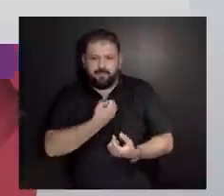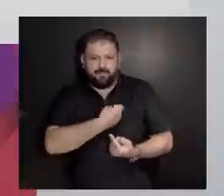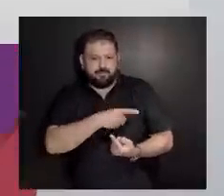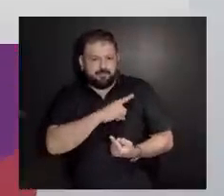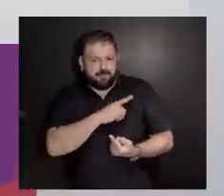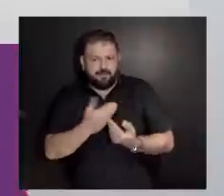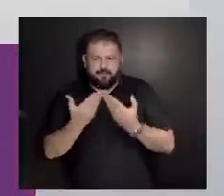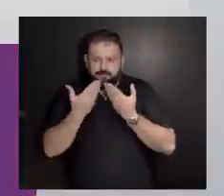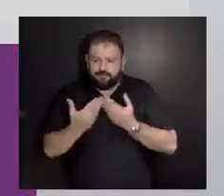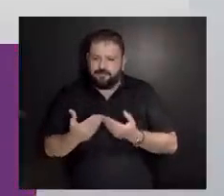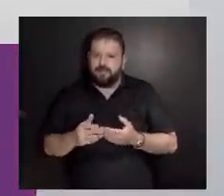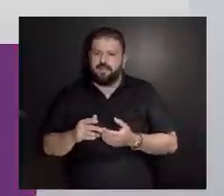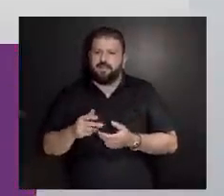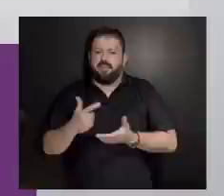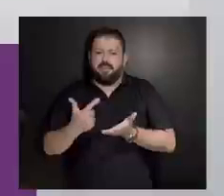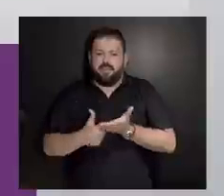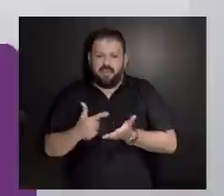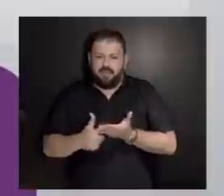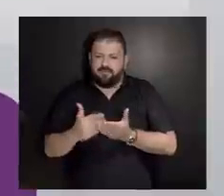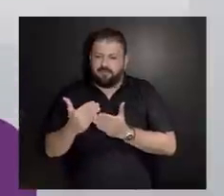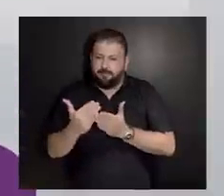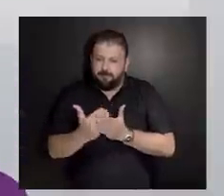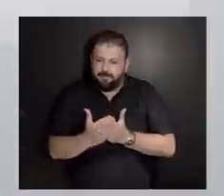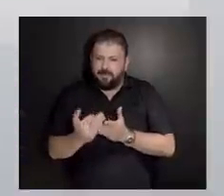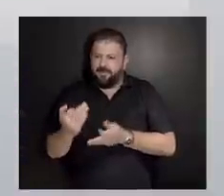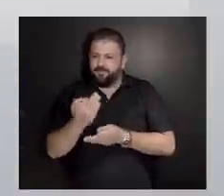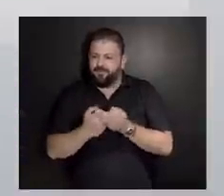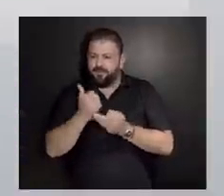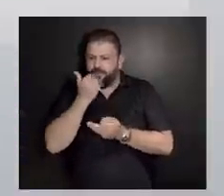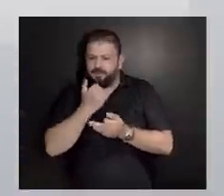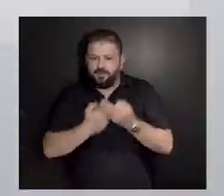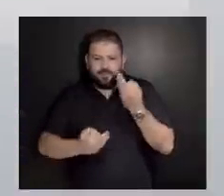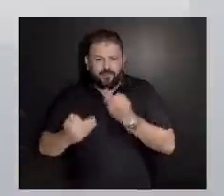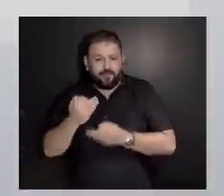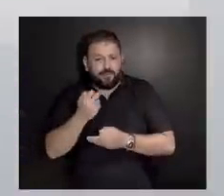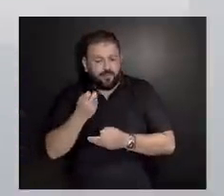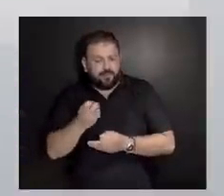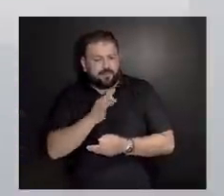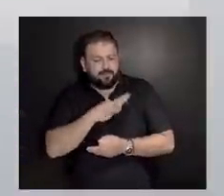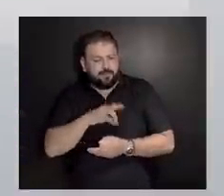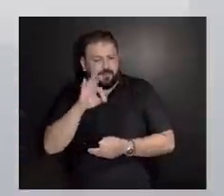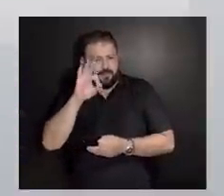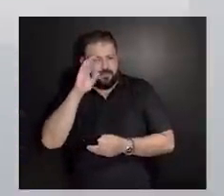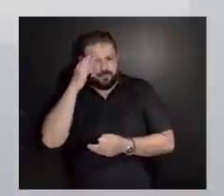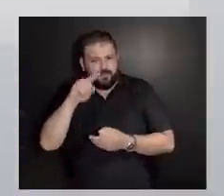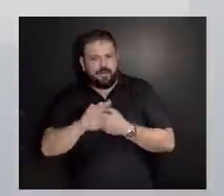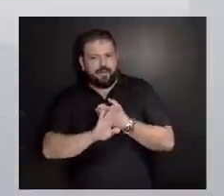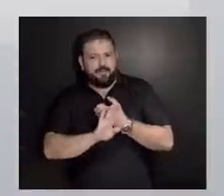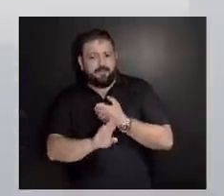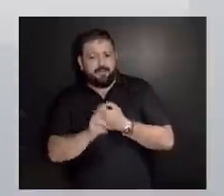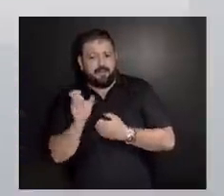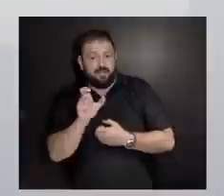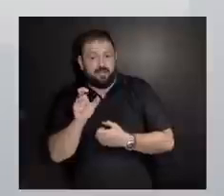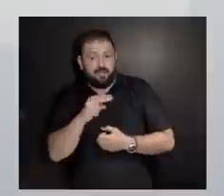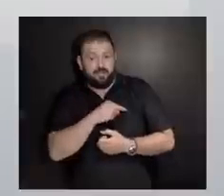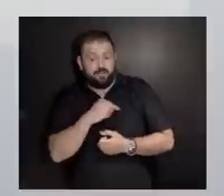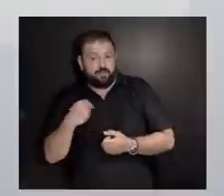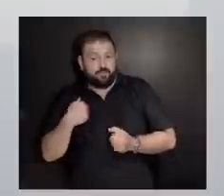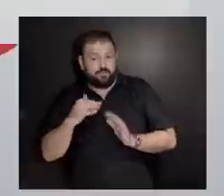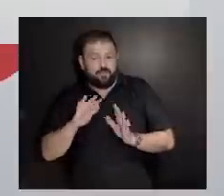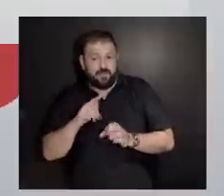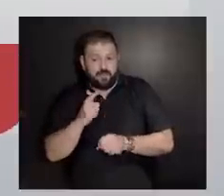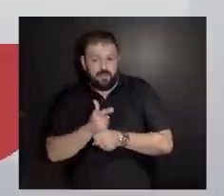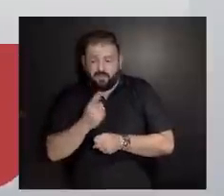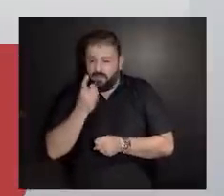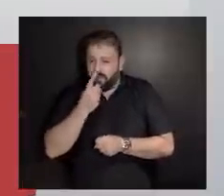baja en grasas, baja en azúcares, o sea, todo esto lo podemos prevenir. Si a nosotros ya nos detectan como tal